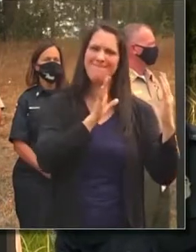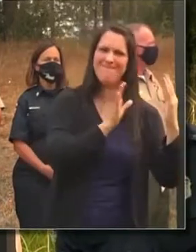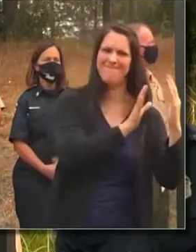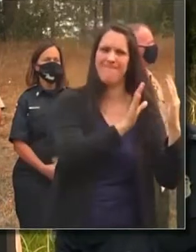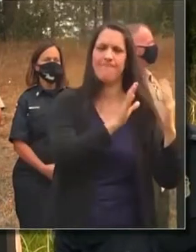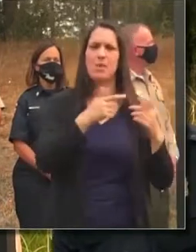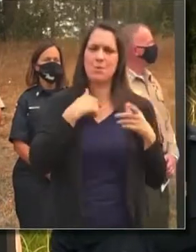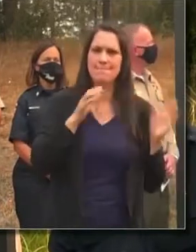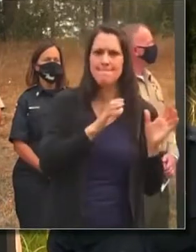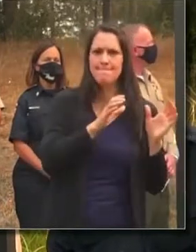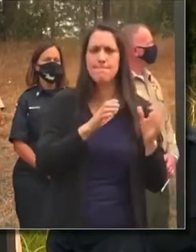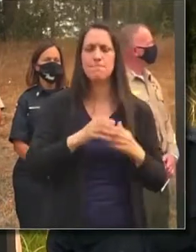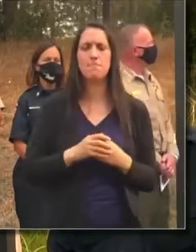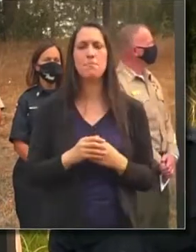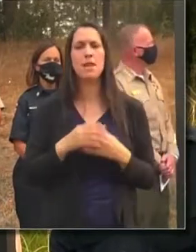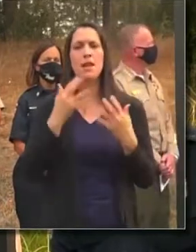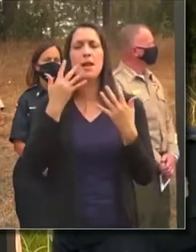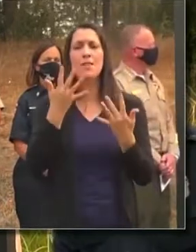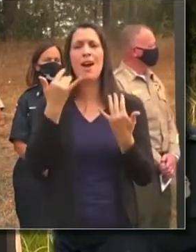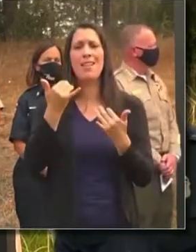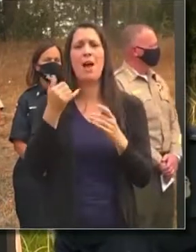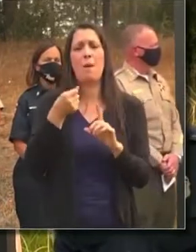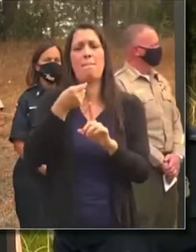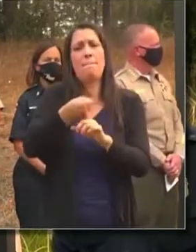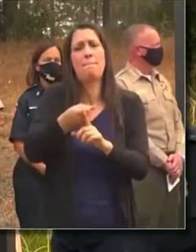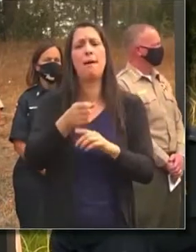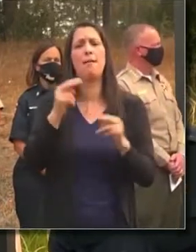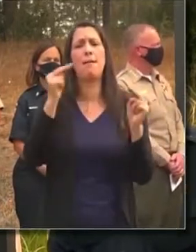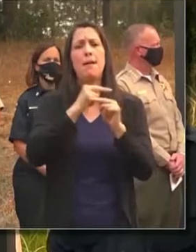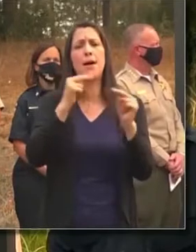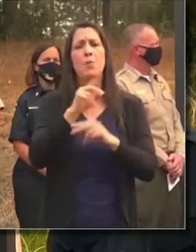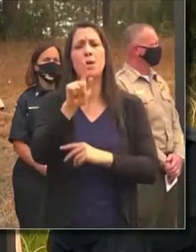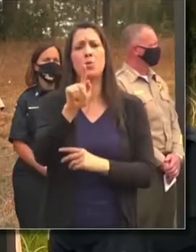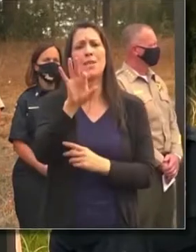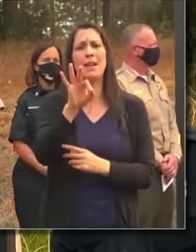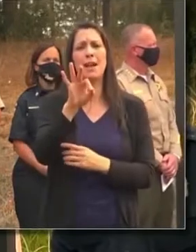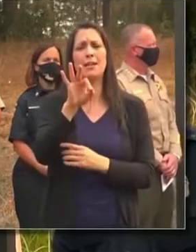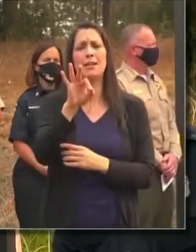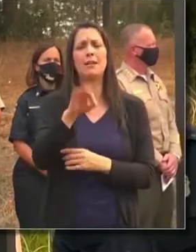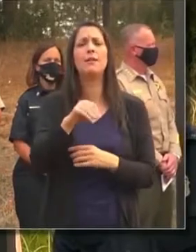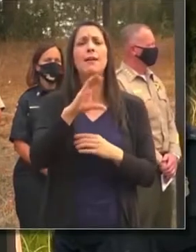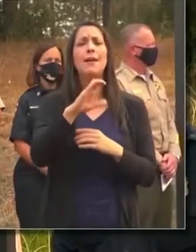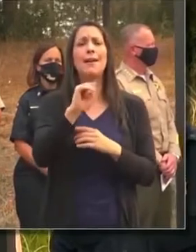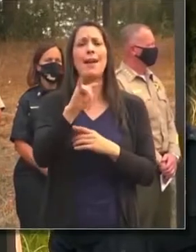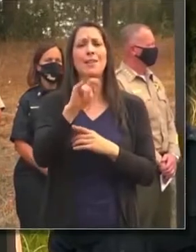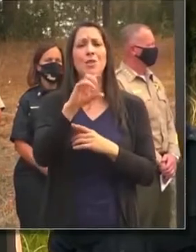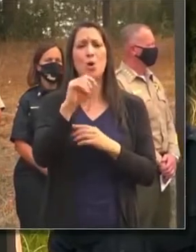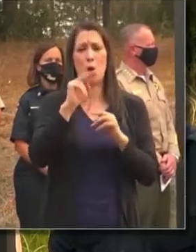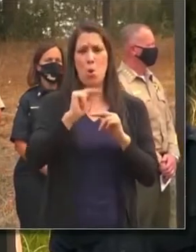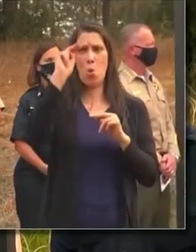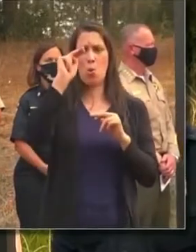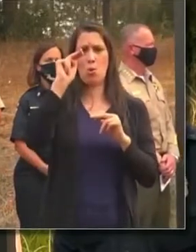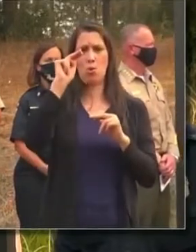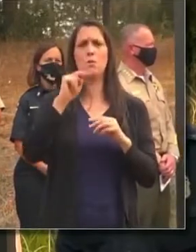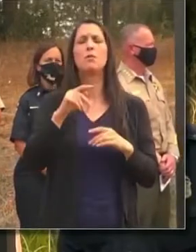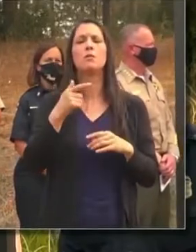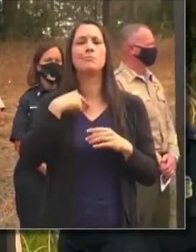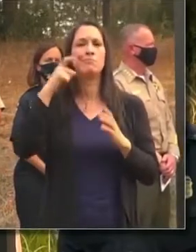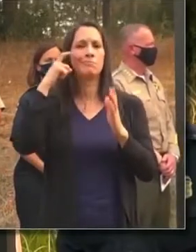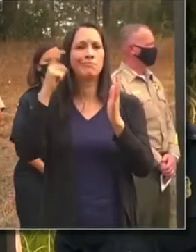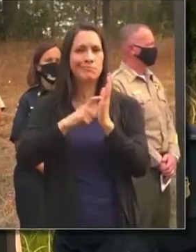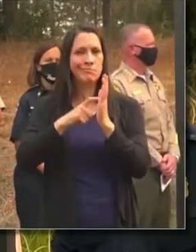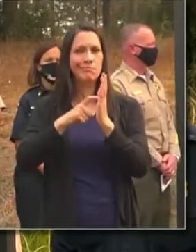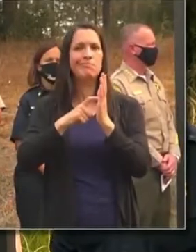monitoreando y tomando acción cuando sea necesario el incendio ha impactado el área de la carretera 29 estamos viendo impacto